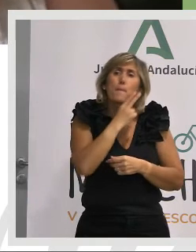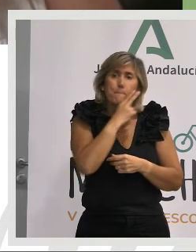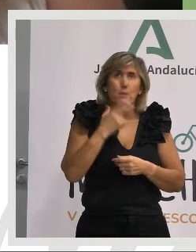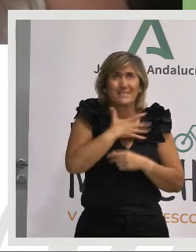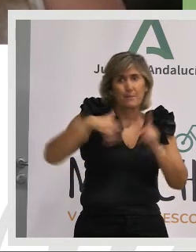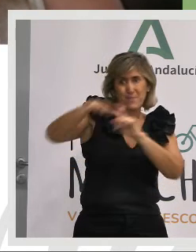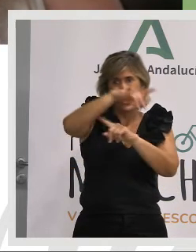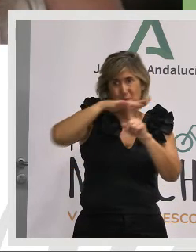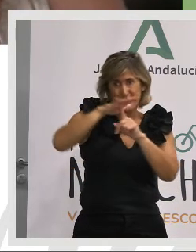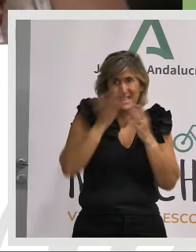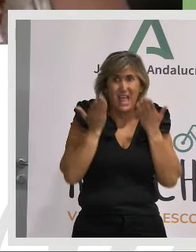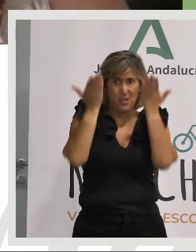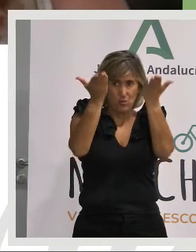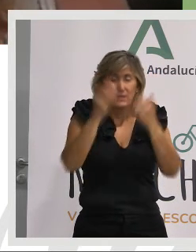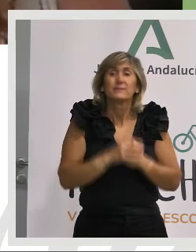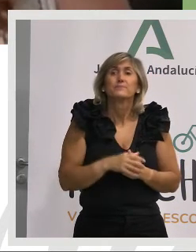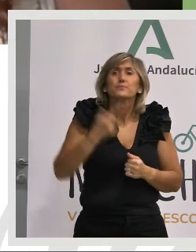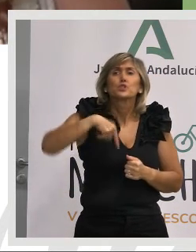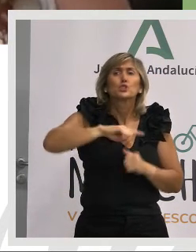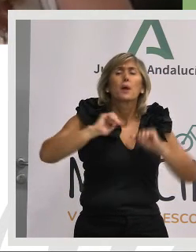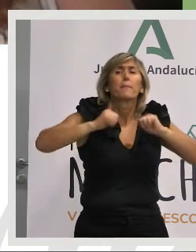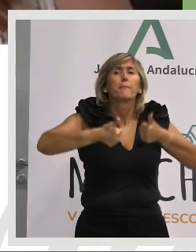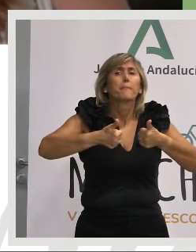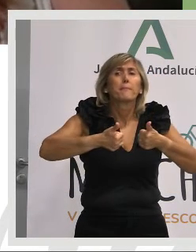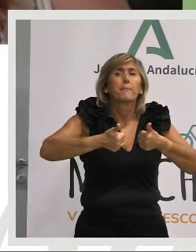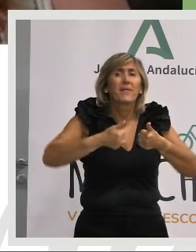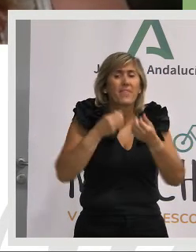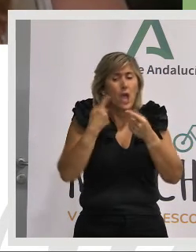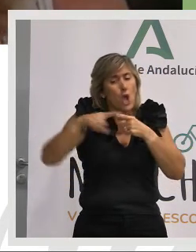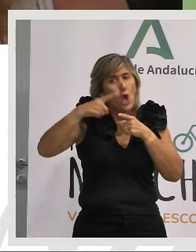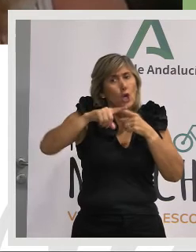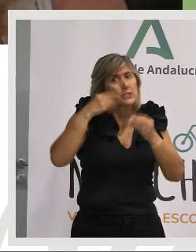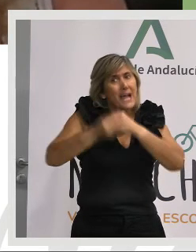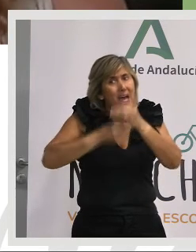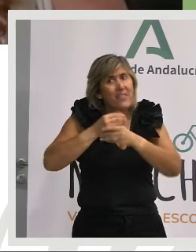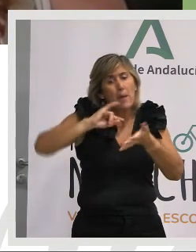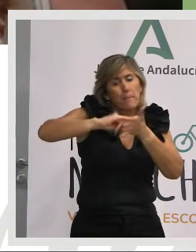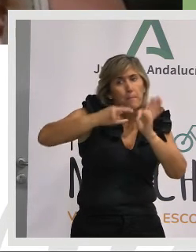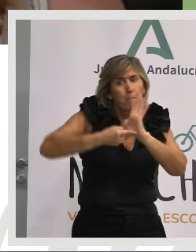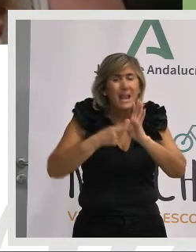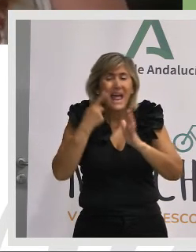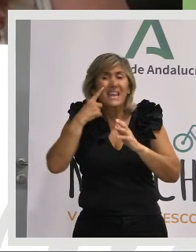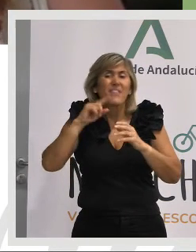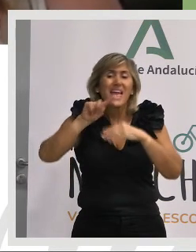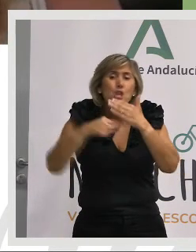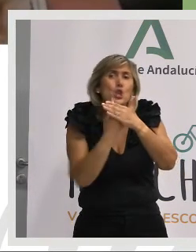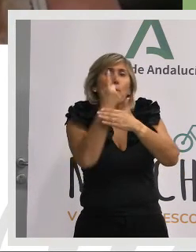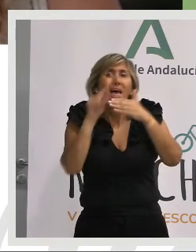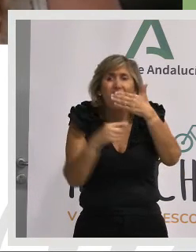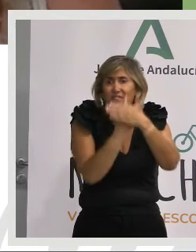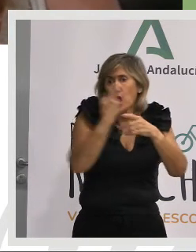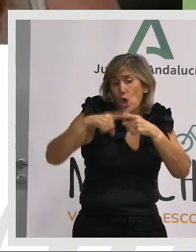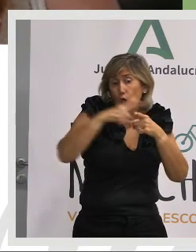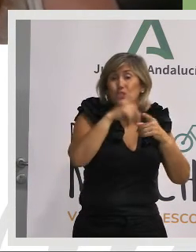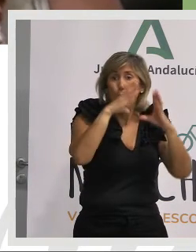el Día del Ándalus de Almuñécar empezamos coordinando acciones a través de los planes y proyectos de innovación que ofrece la Junta